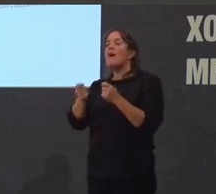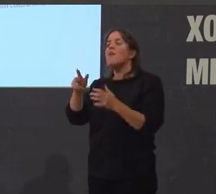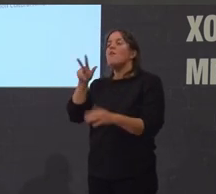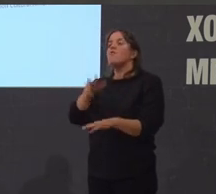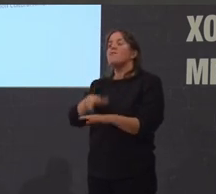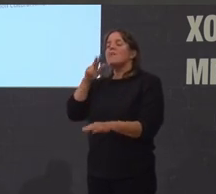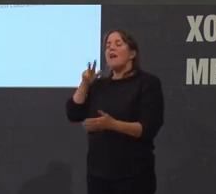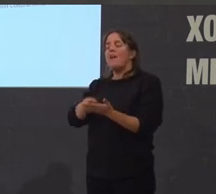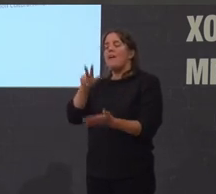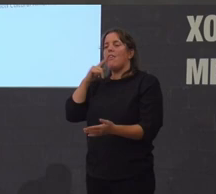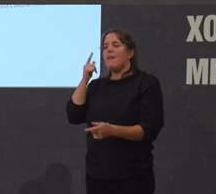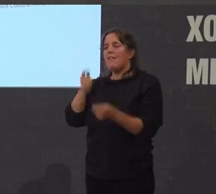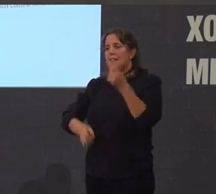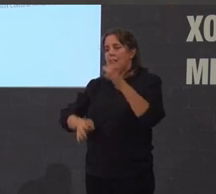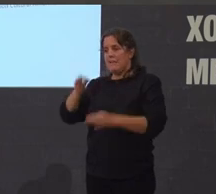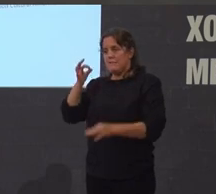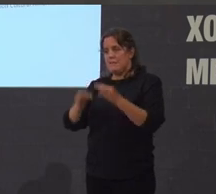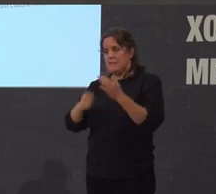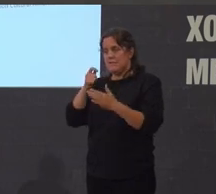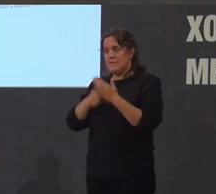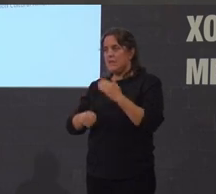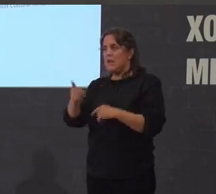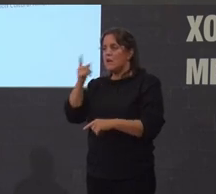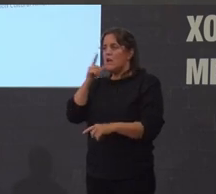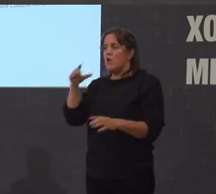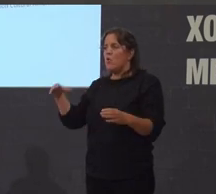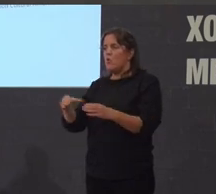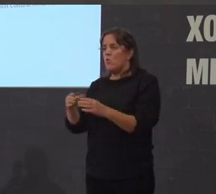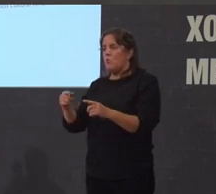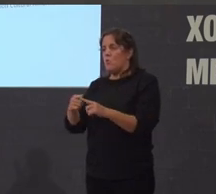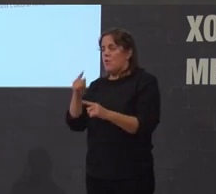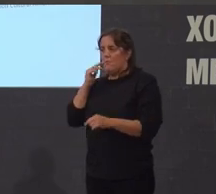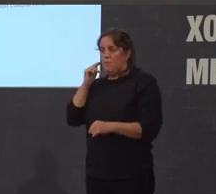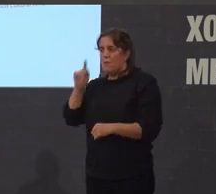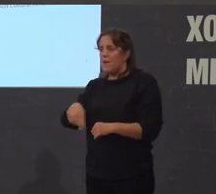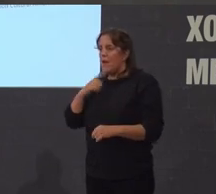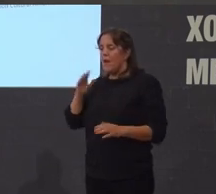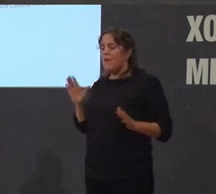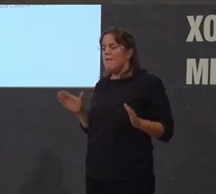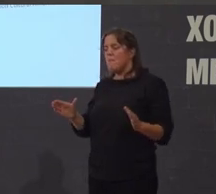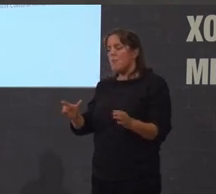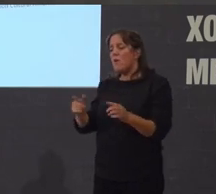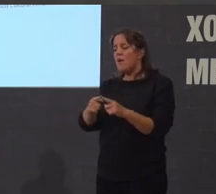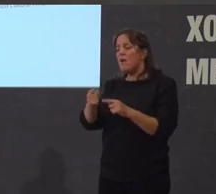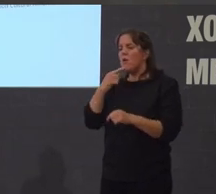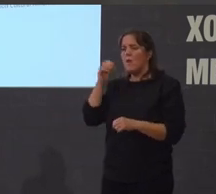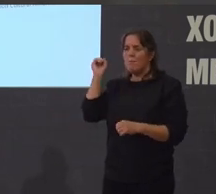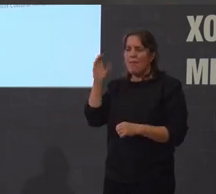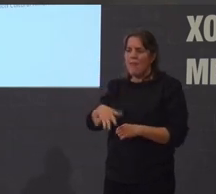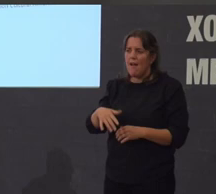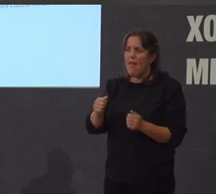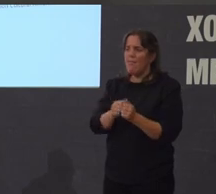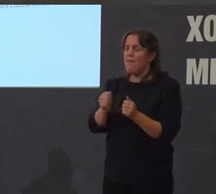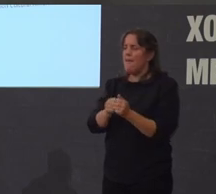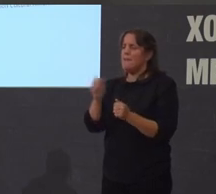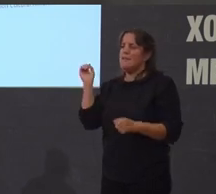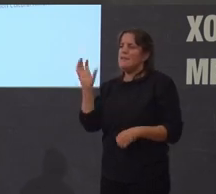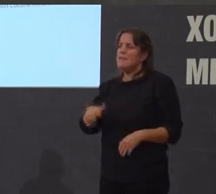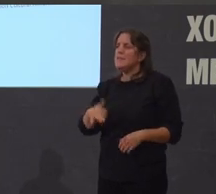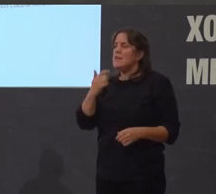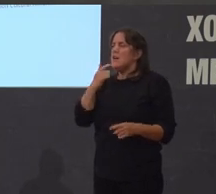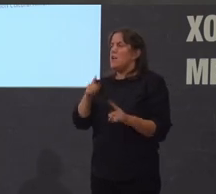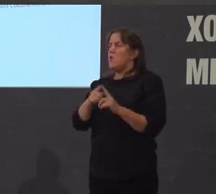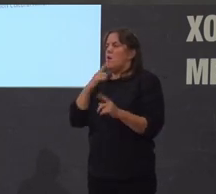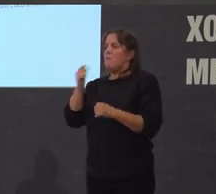un cuerpo corrupto y muy muy temido y ali a currar a nuevos agentes a pedradas a tiran de